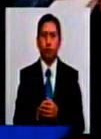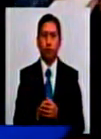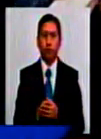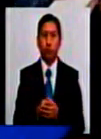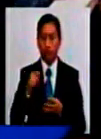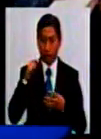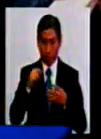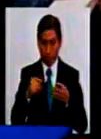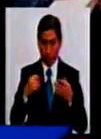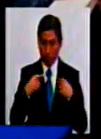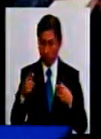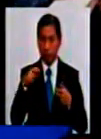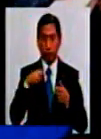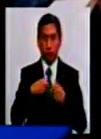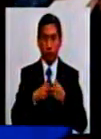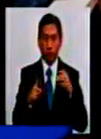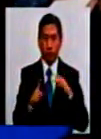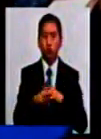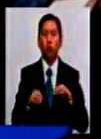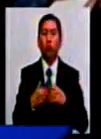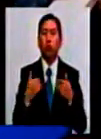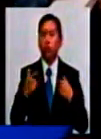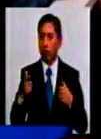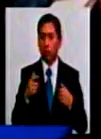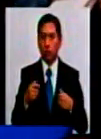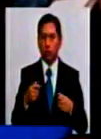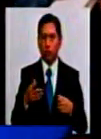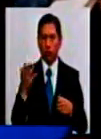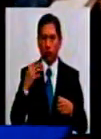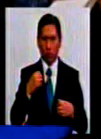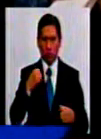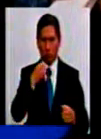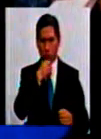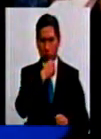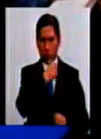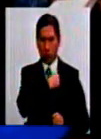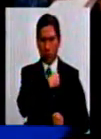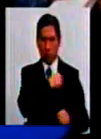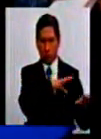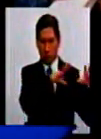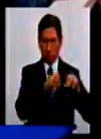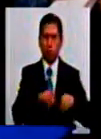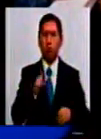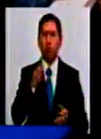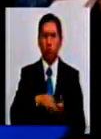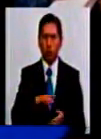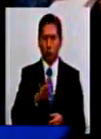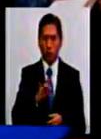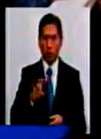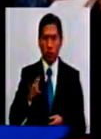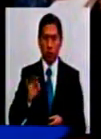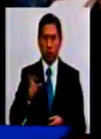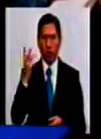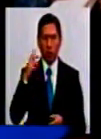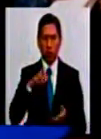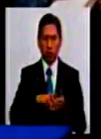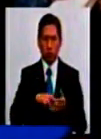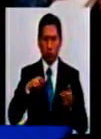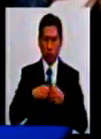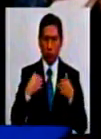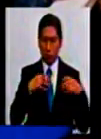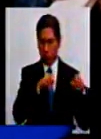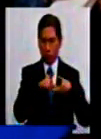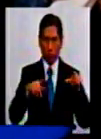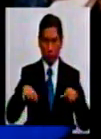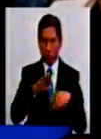Entre ellos los orígenes del problema, una invasión militar de 1879 impulsada por intereses foráneos que buscaban apoderarse